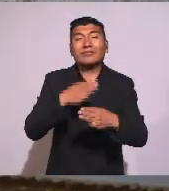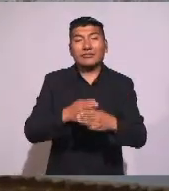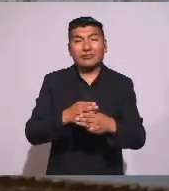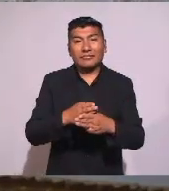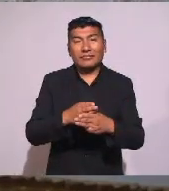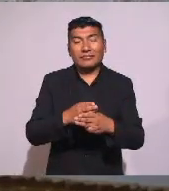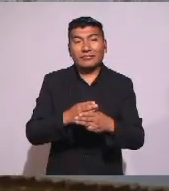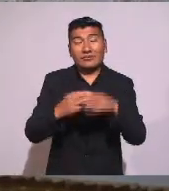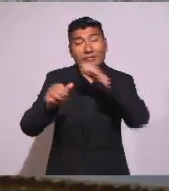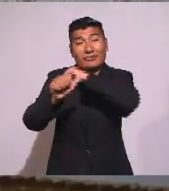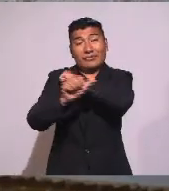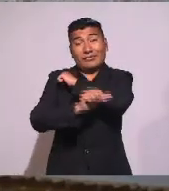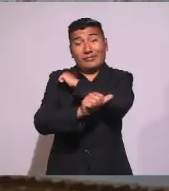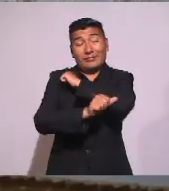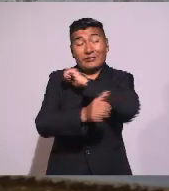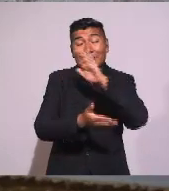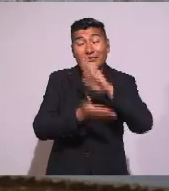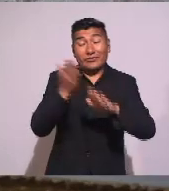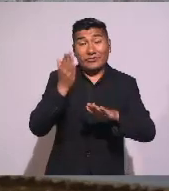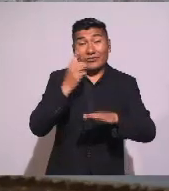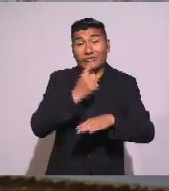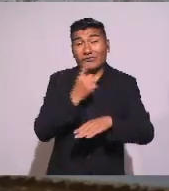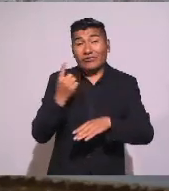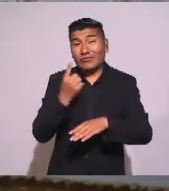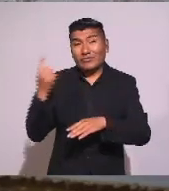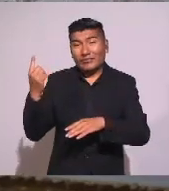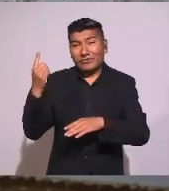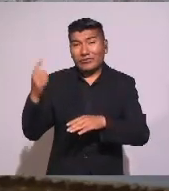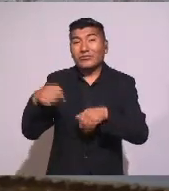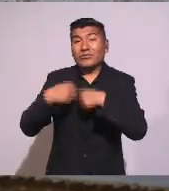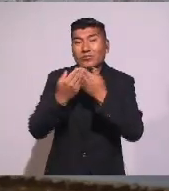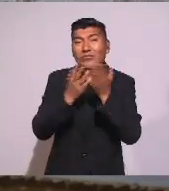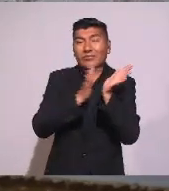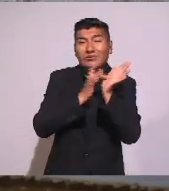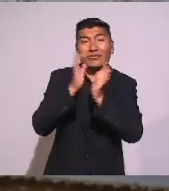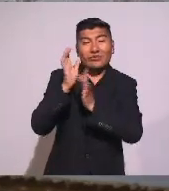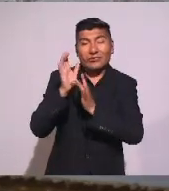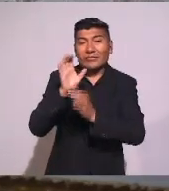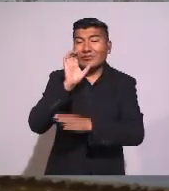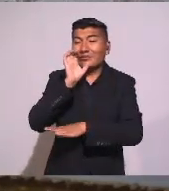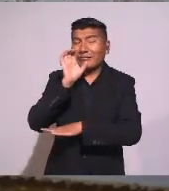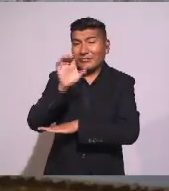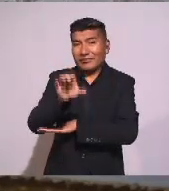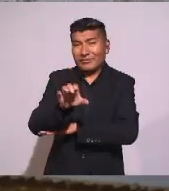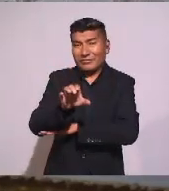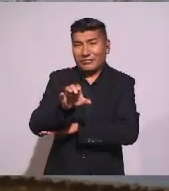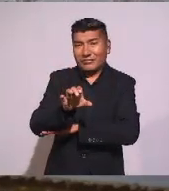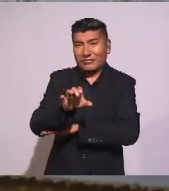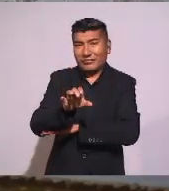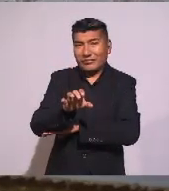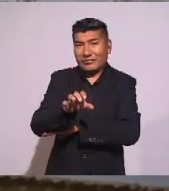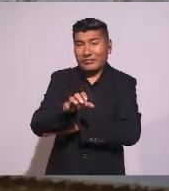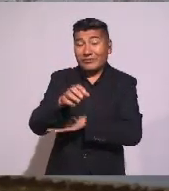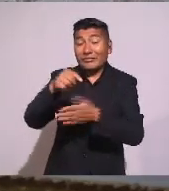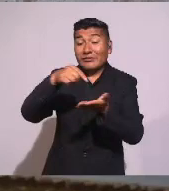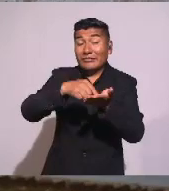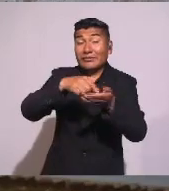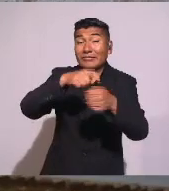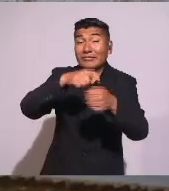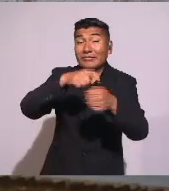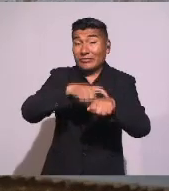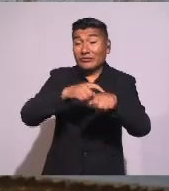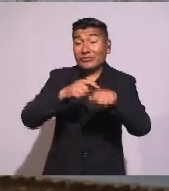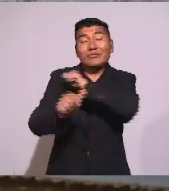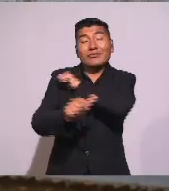y abraham se fue como el señor le había ordenado en este momento diría que